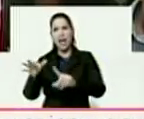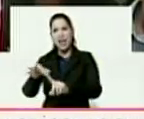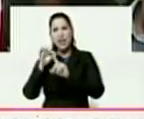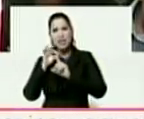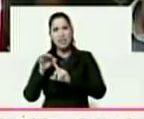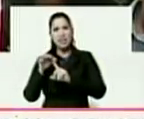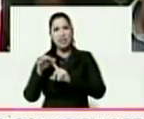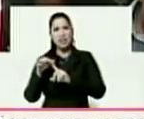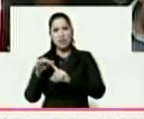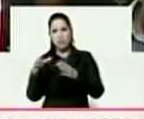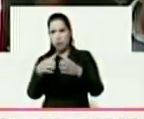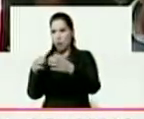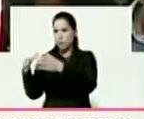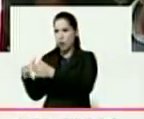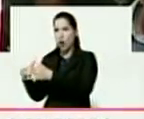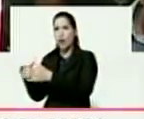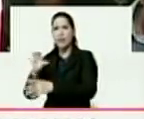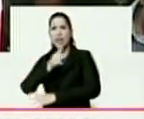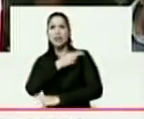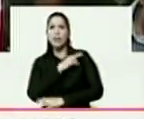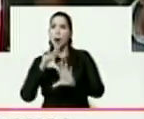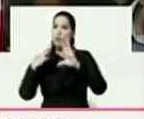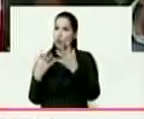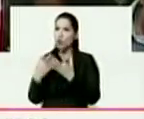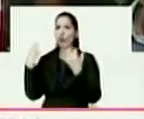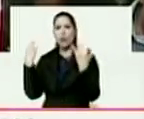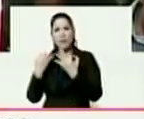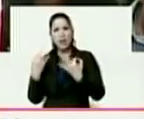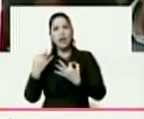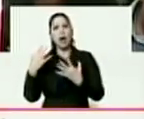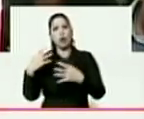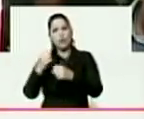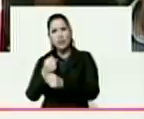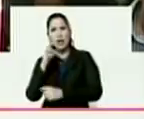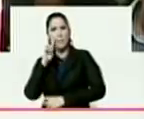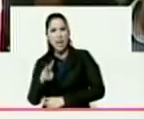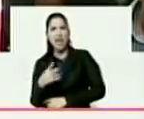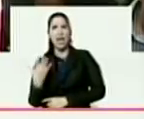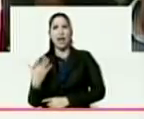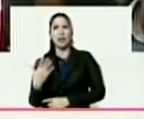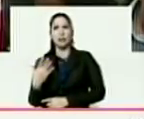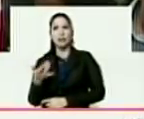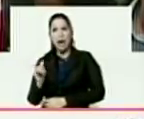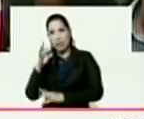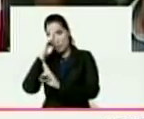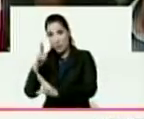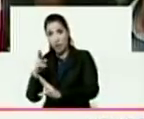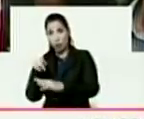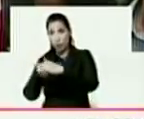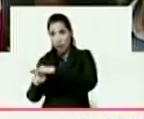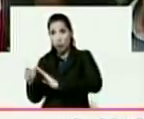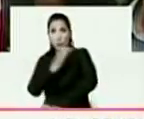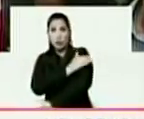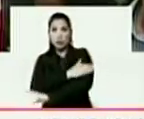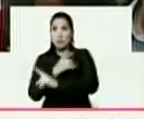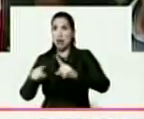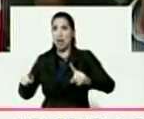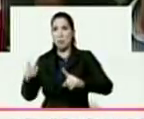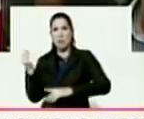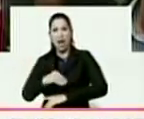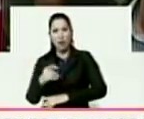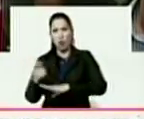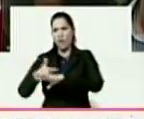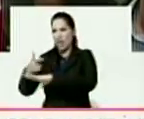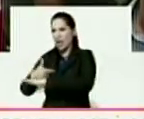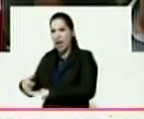que el mundo crea en verdad que todos las respeten es esa derecha que quiere gobernar imaginarlos gobernando el país que cada